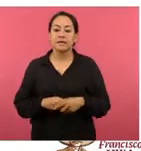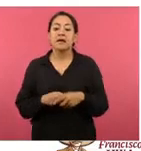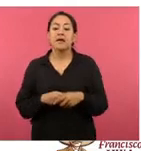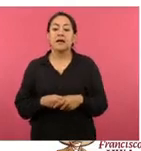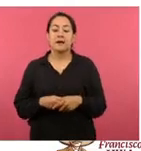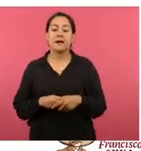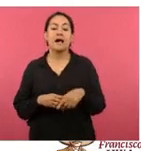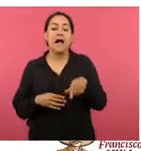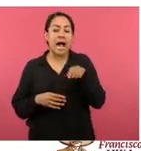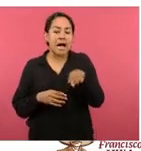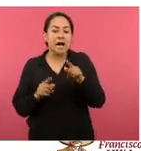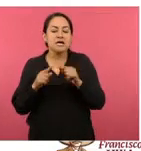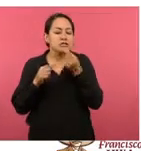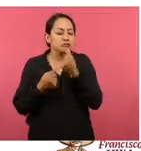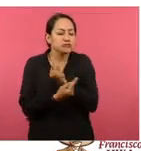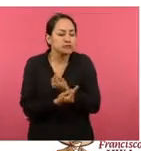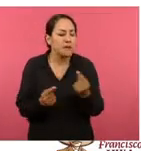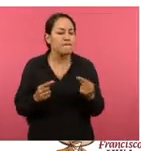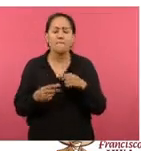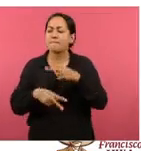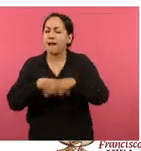a trabajar